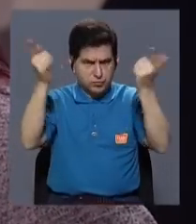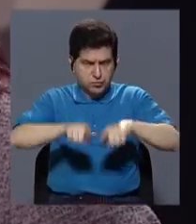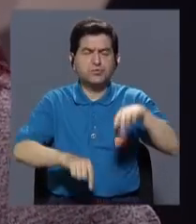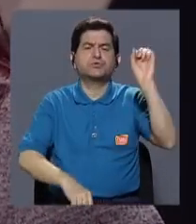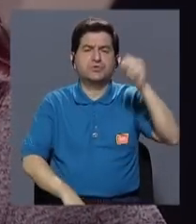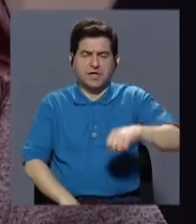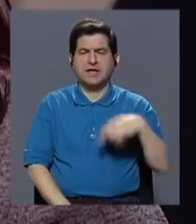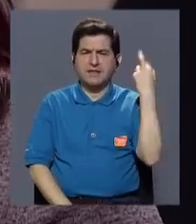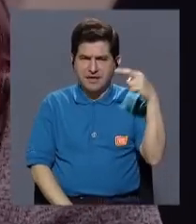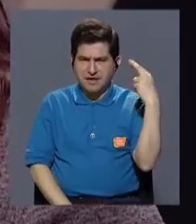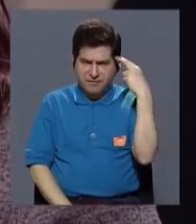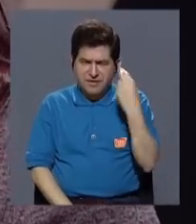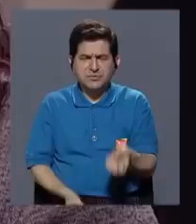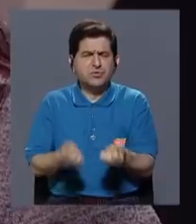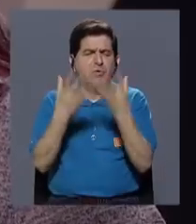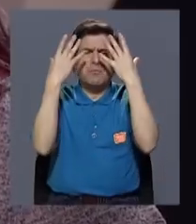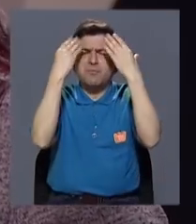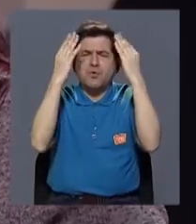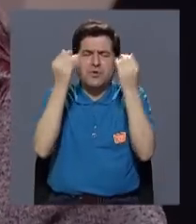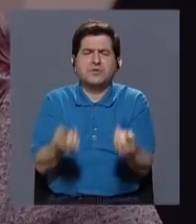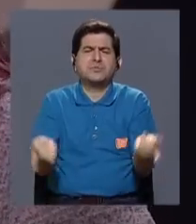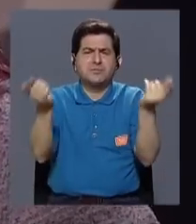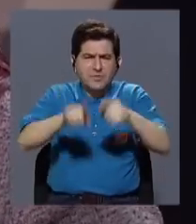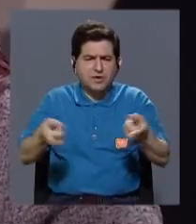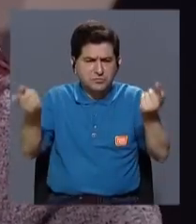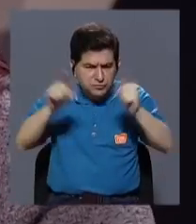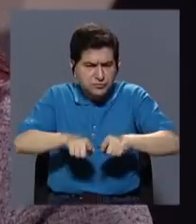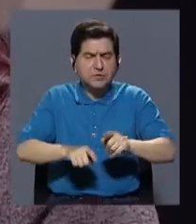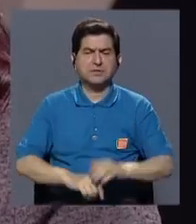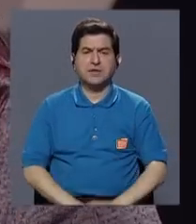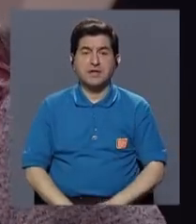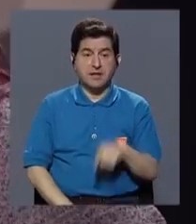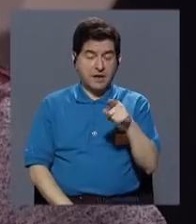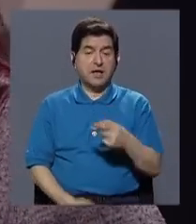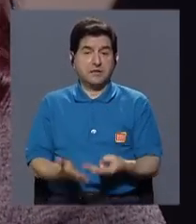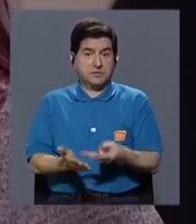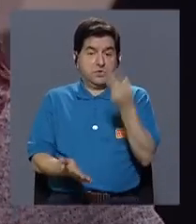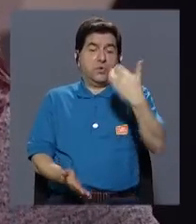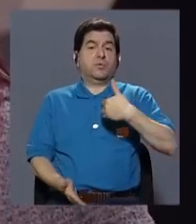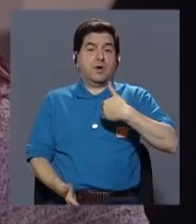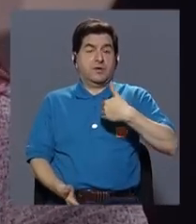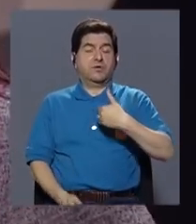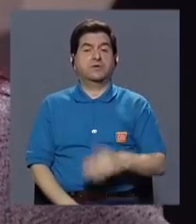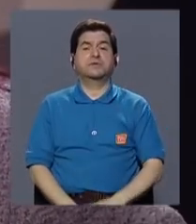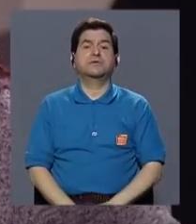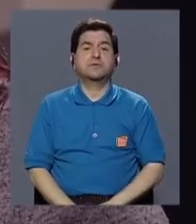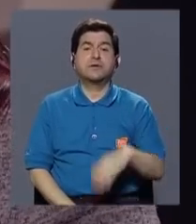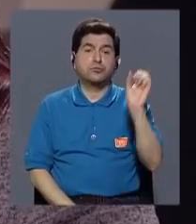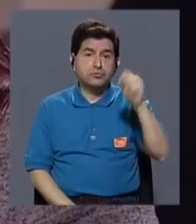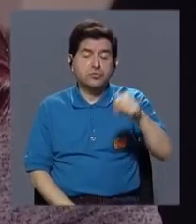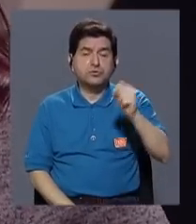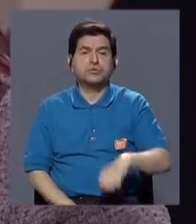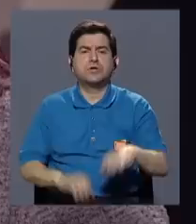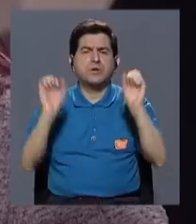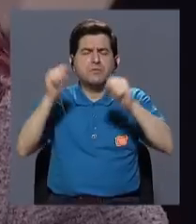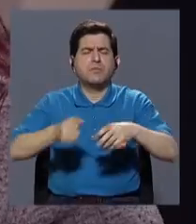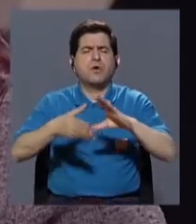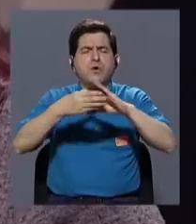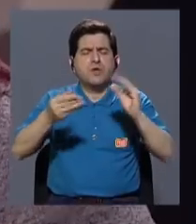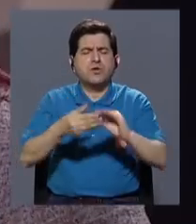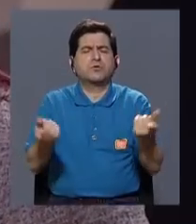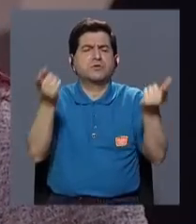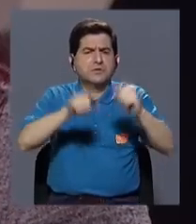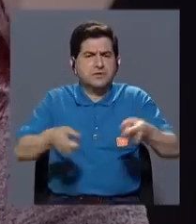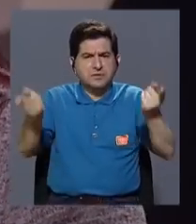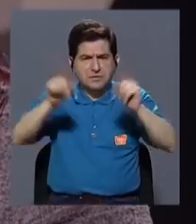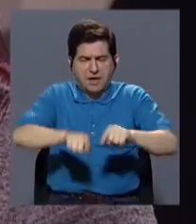sucede y sucede porque tantos datos te dicen esto entonces es una forma muy rica como también mencionamos de contar aquello que de verdad